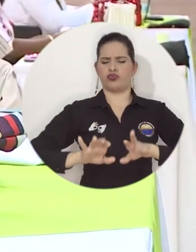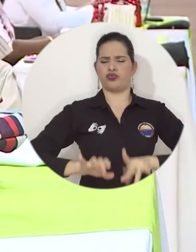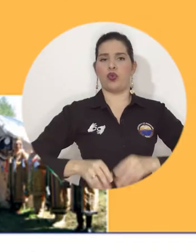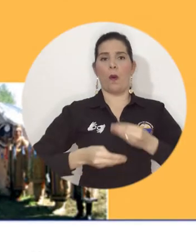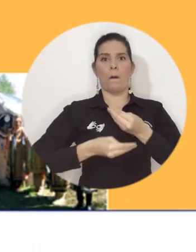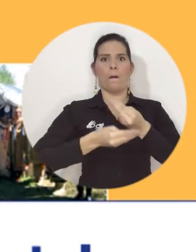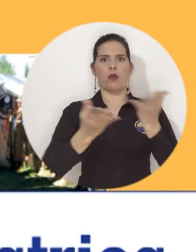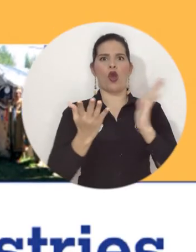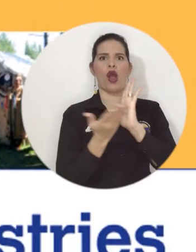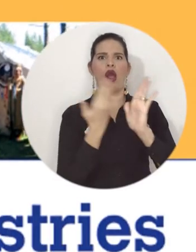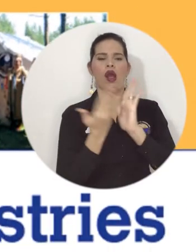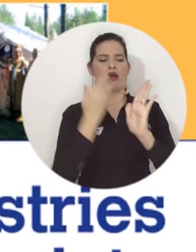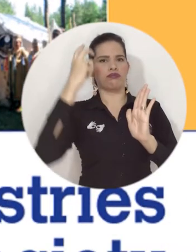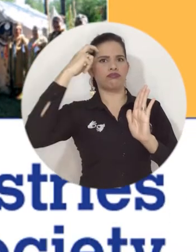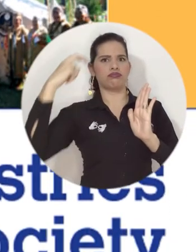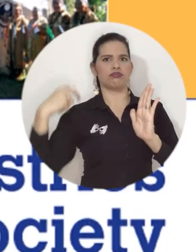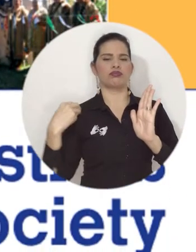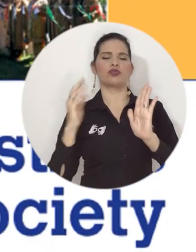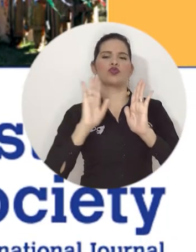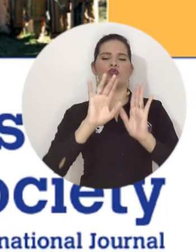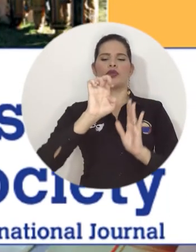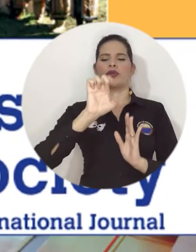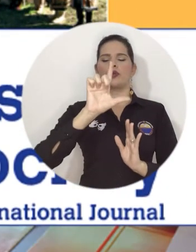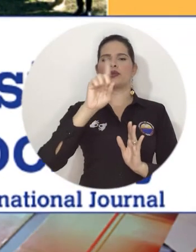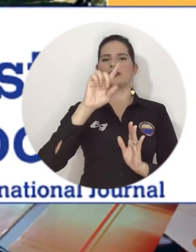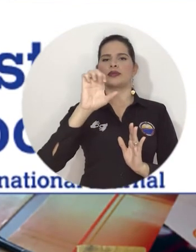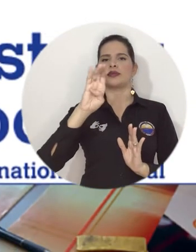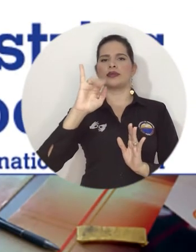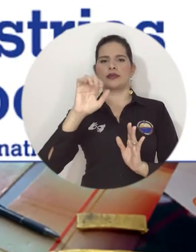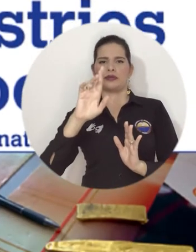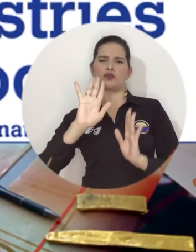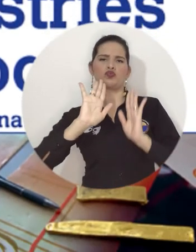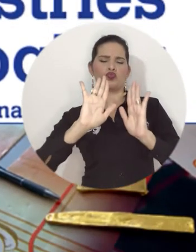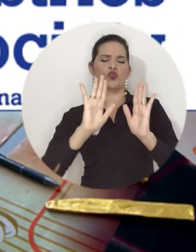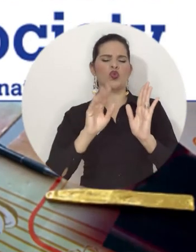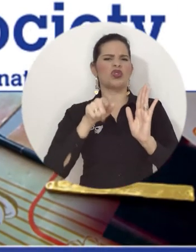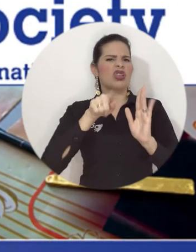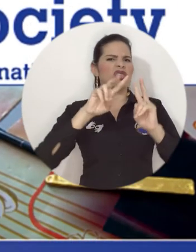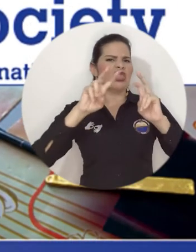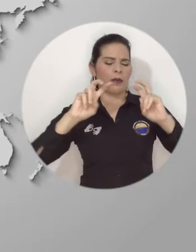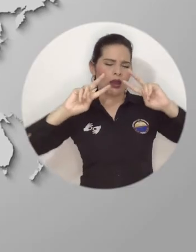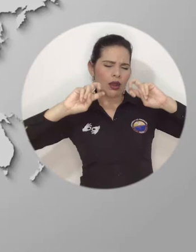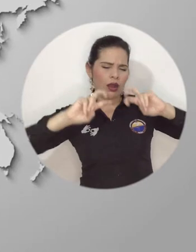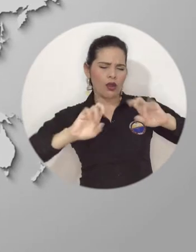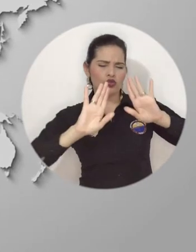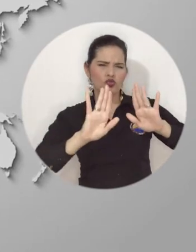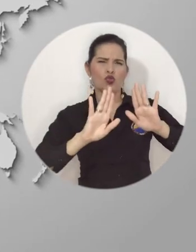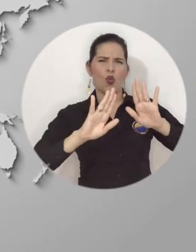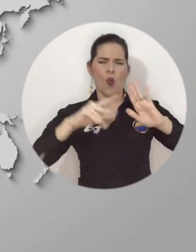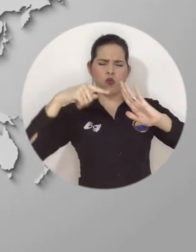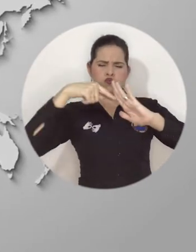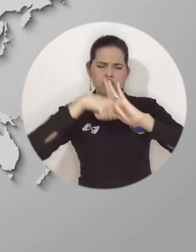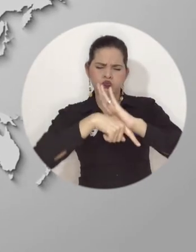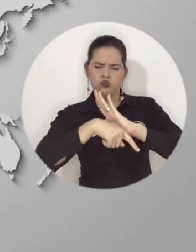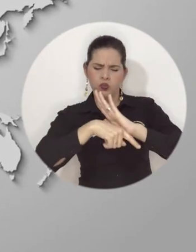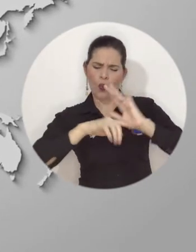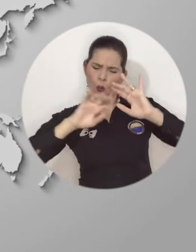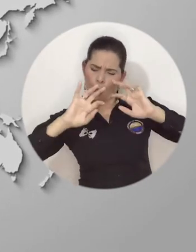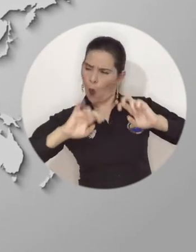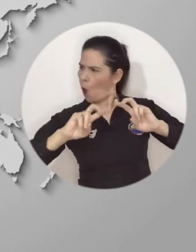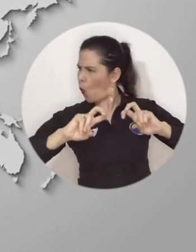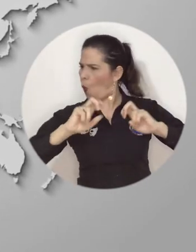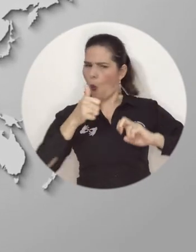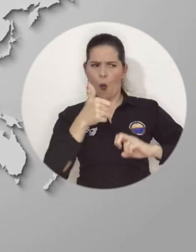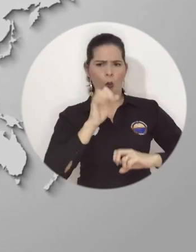inglesa Destructive Industries and Society de la editorial Elsevier, que mide y evalúa la actividad científica según sus estándares